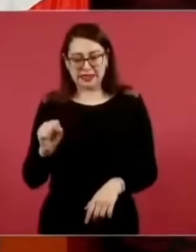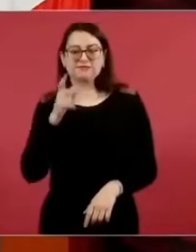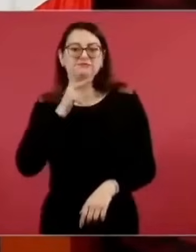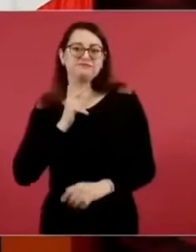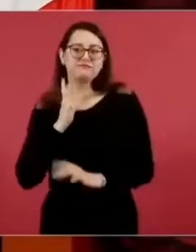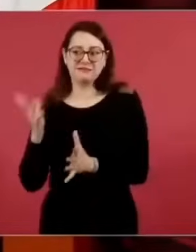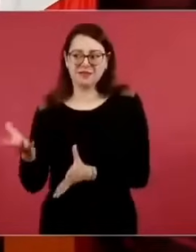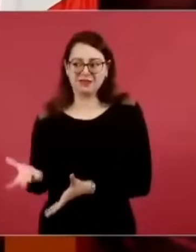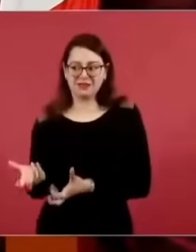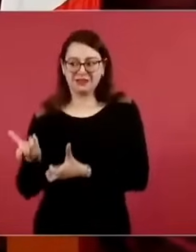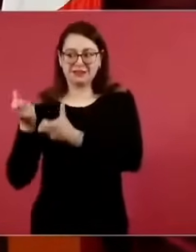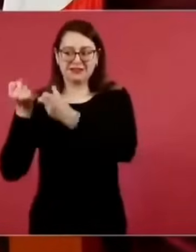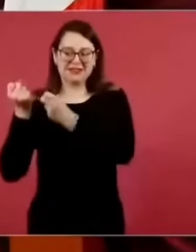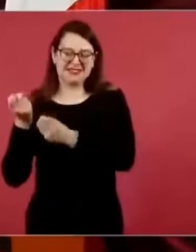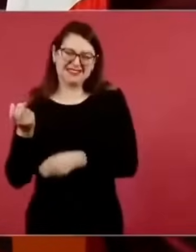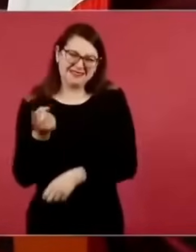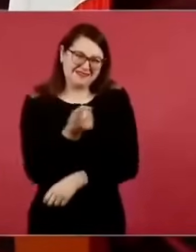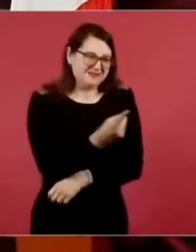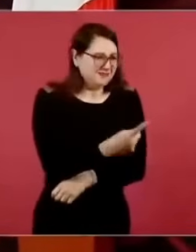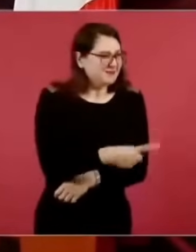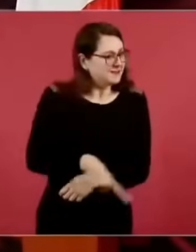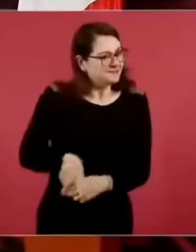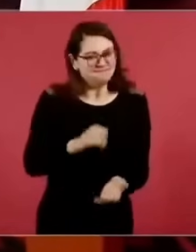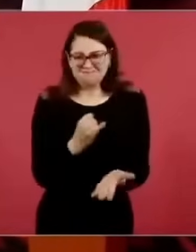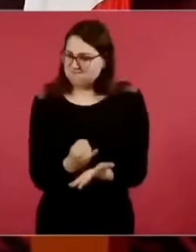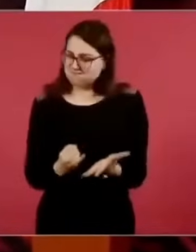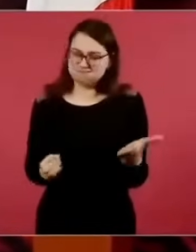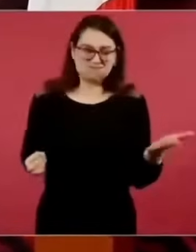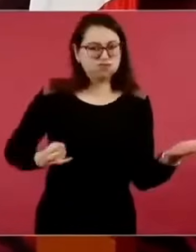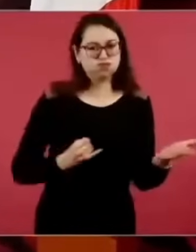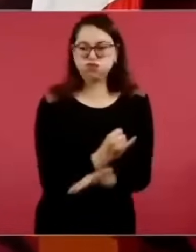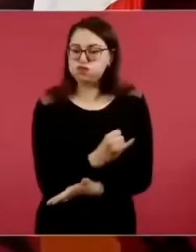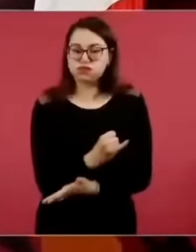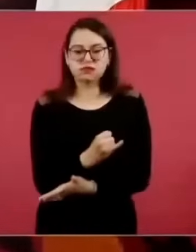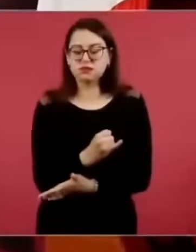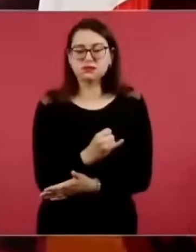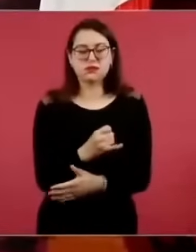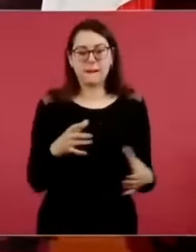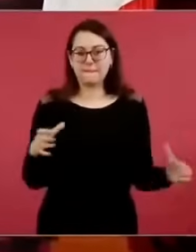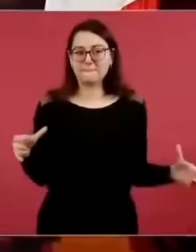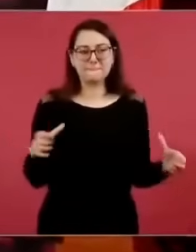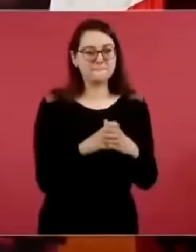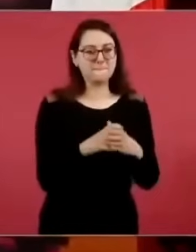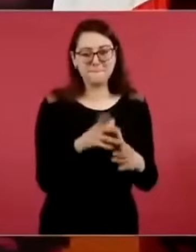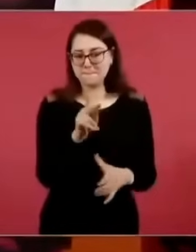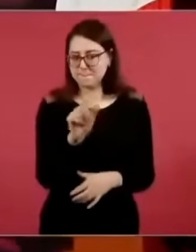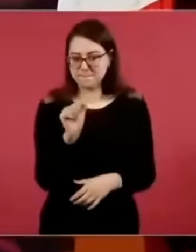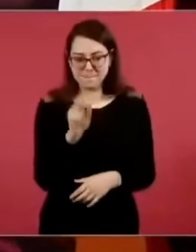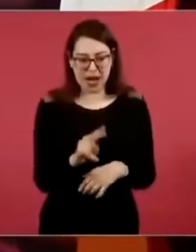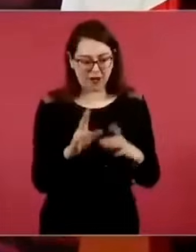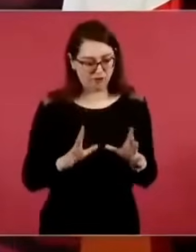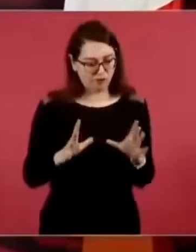Entonces, hay una oposición conservadora muy fuerte,